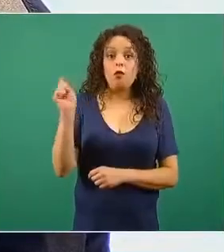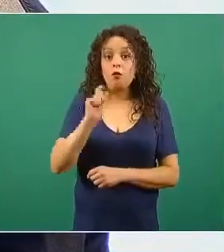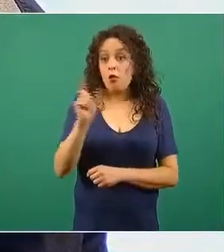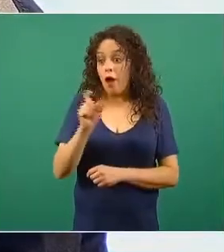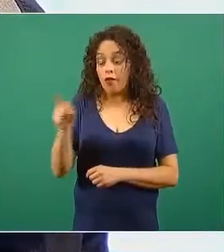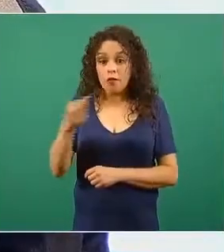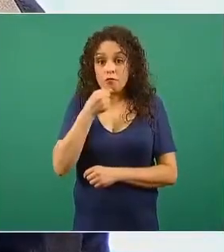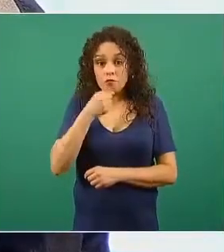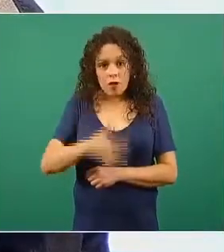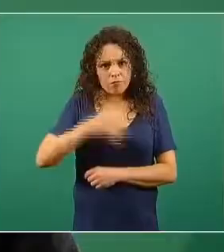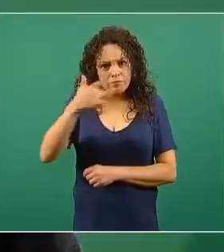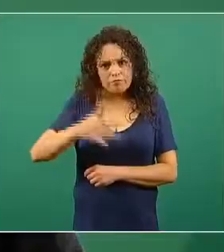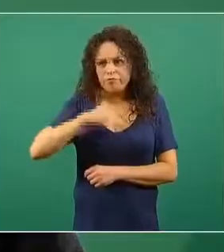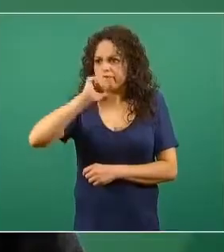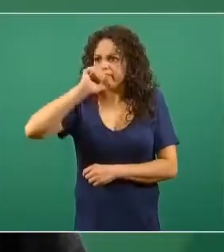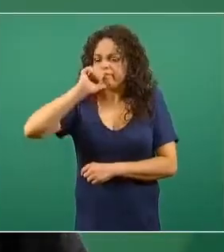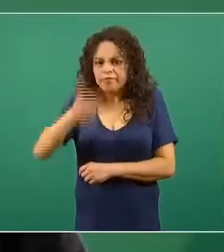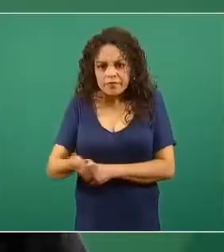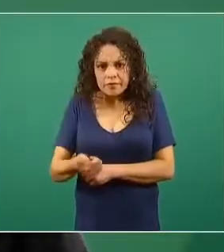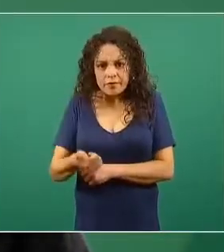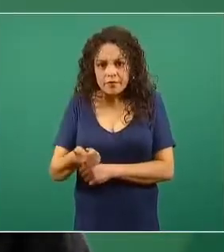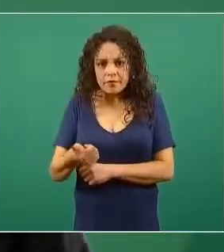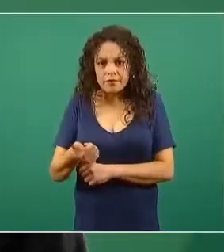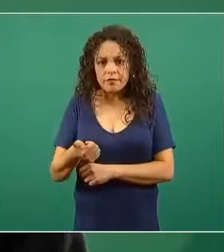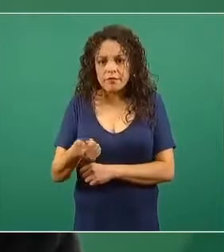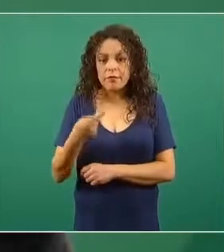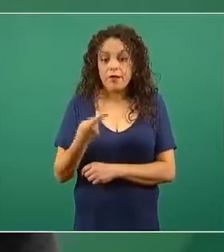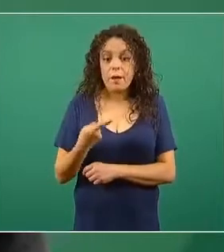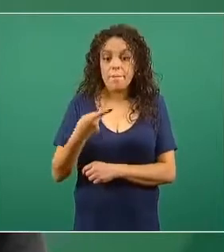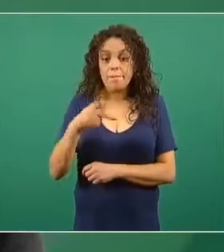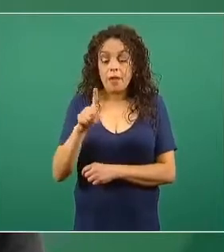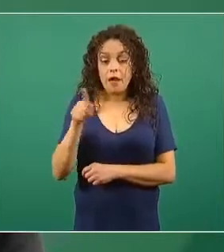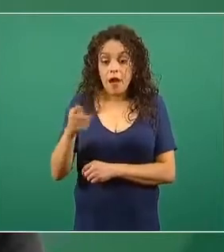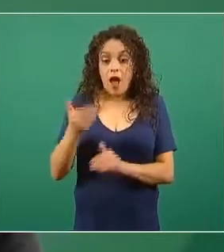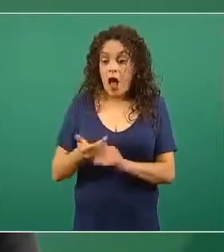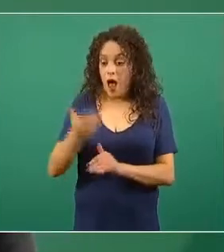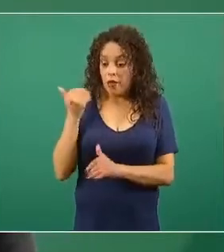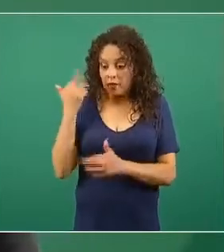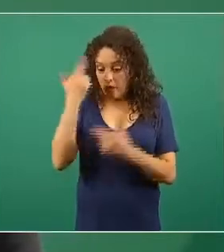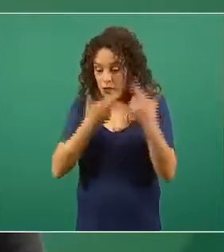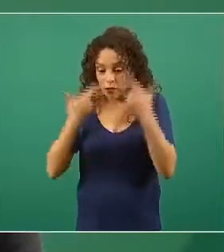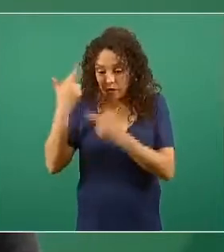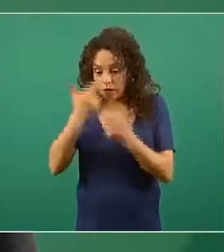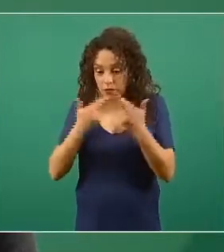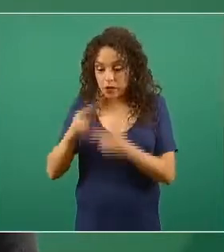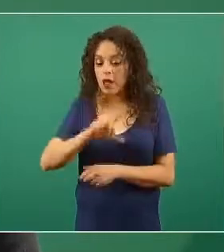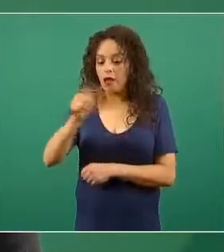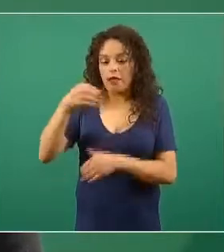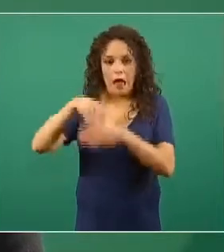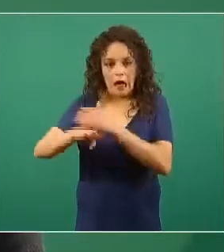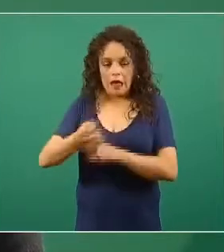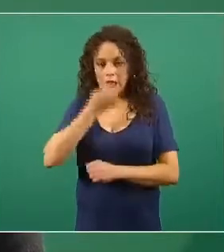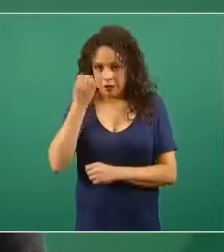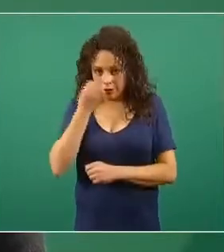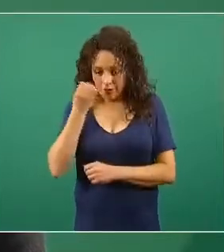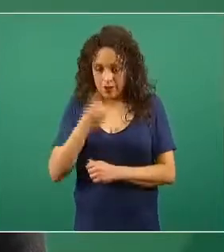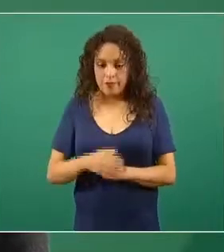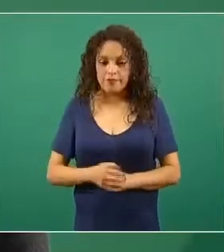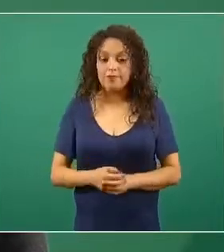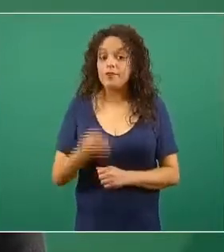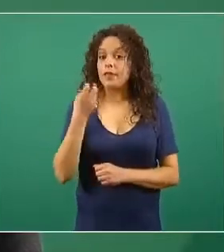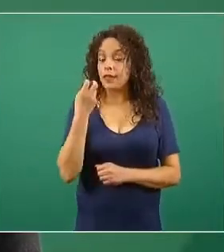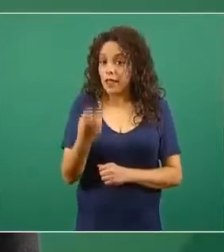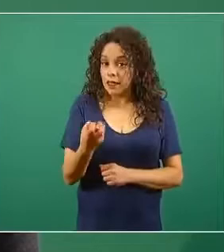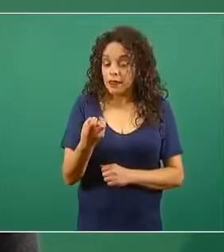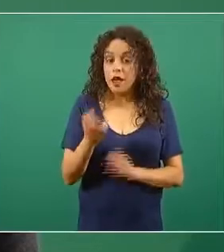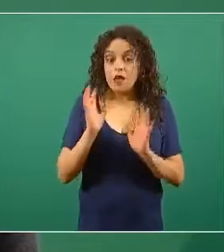está presentando enfermedad, pero que además esto es en su momento revisado antes de ingresar al plantel, y obviamente la implementación, así